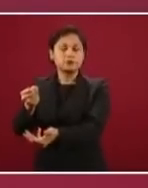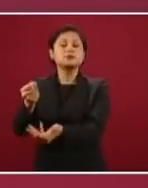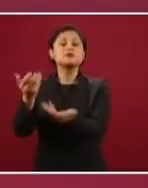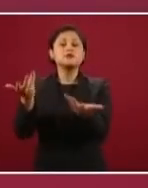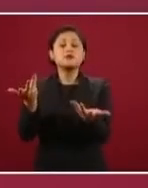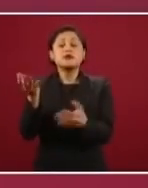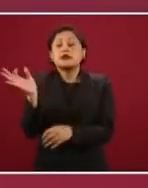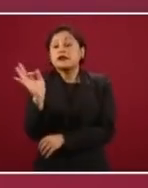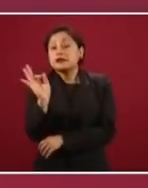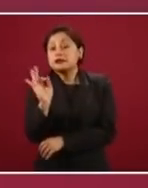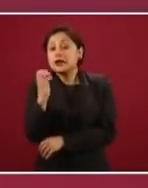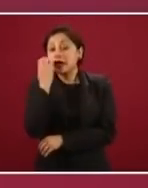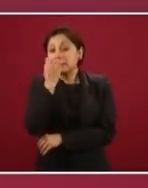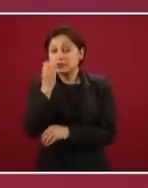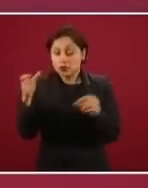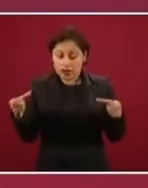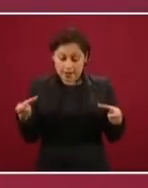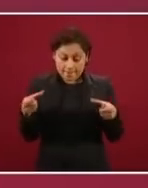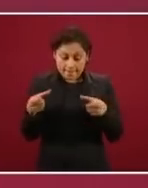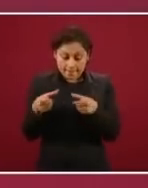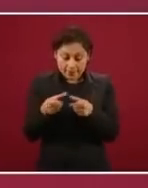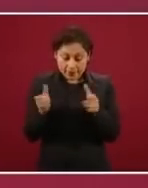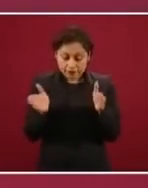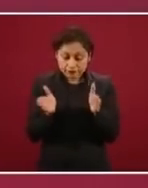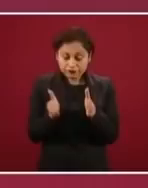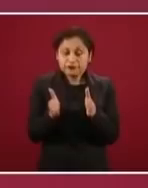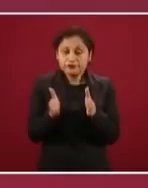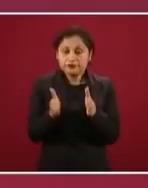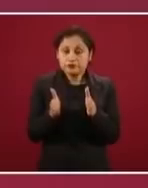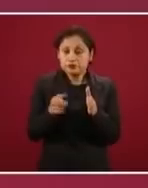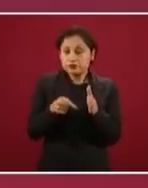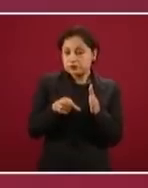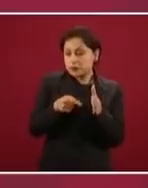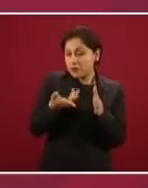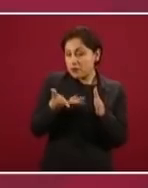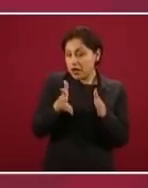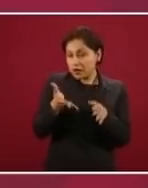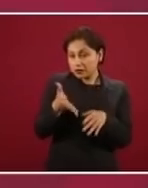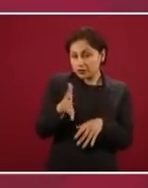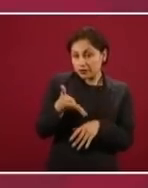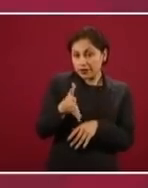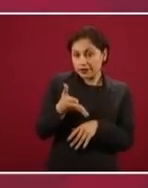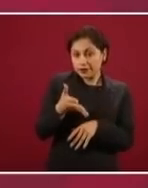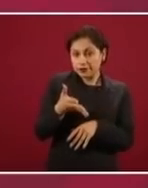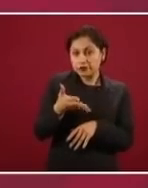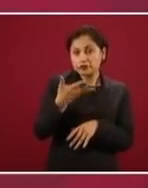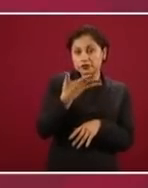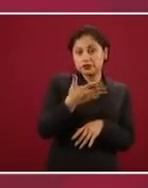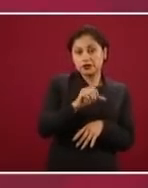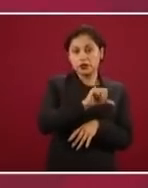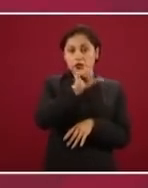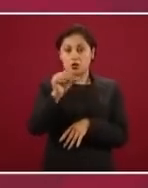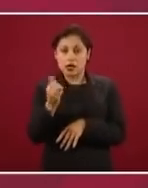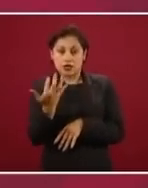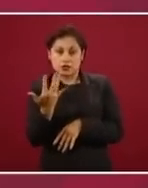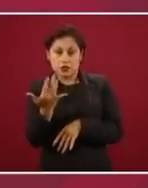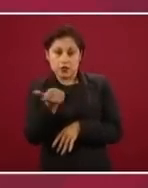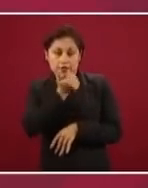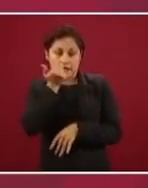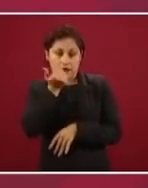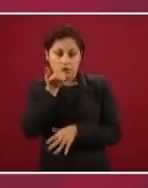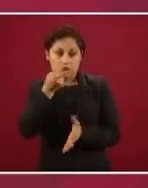ya lo he dicho aquí lo repito de 5 a 50 alumnos